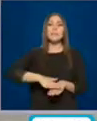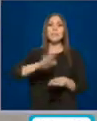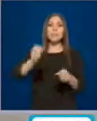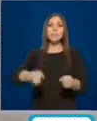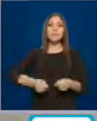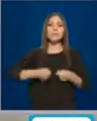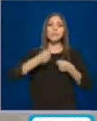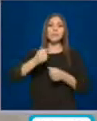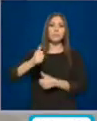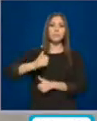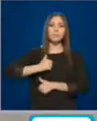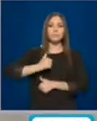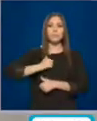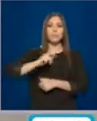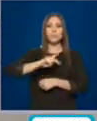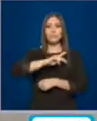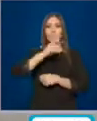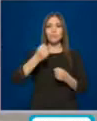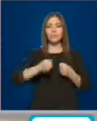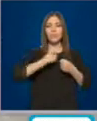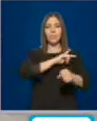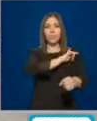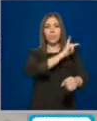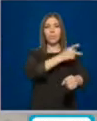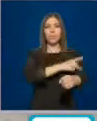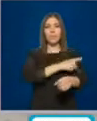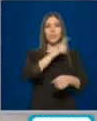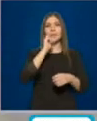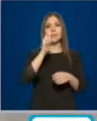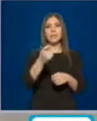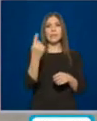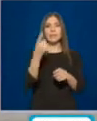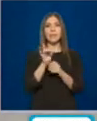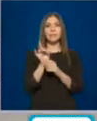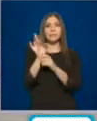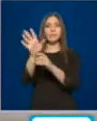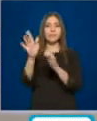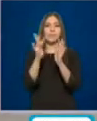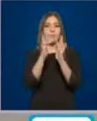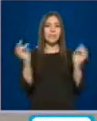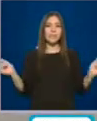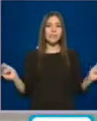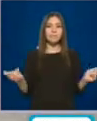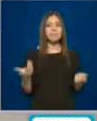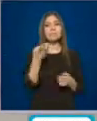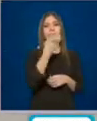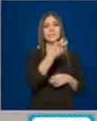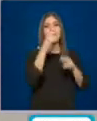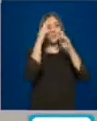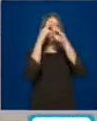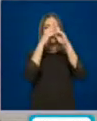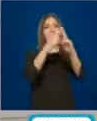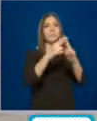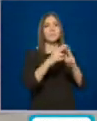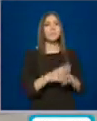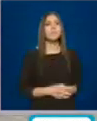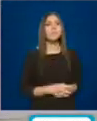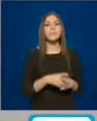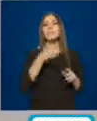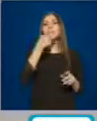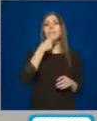poderoso ejército del planeta, el ejército francés. Sí, este es un homenaje a